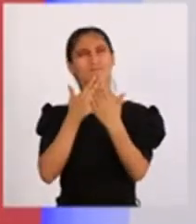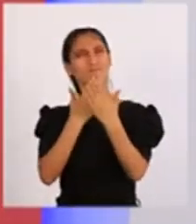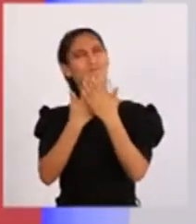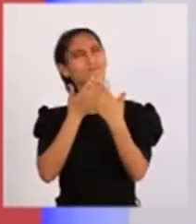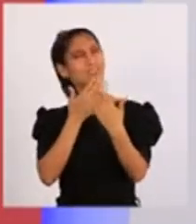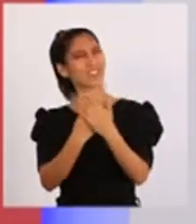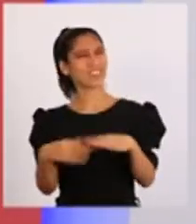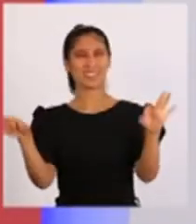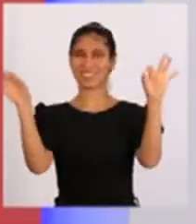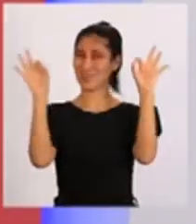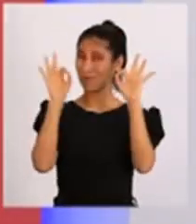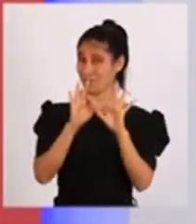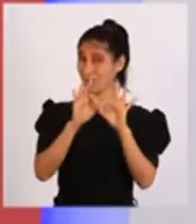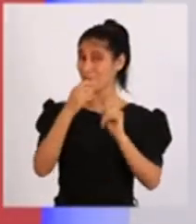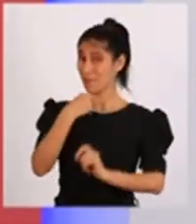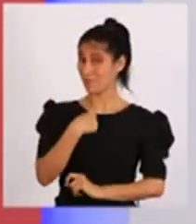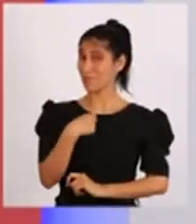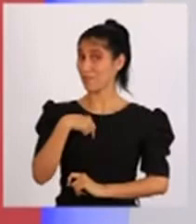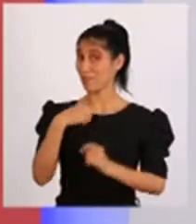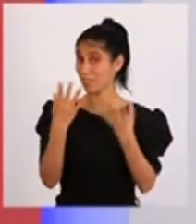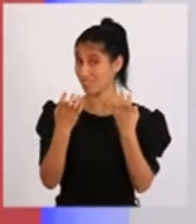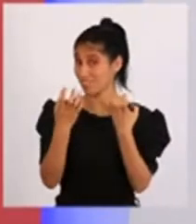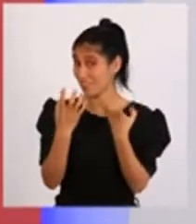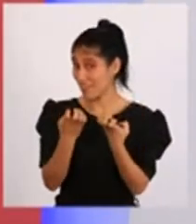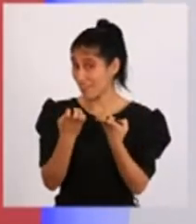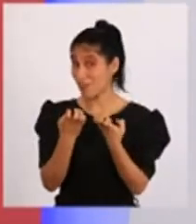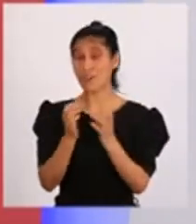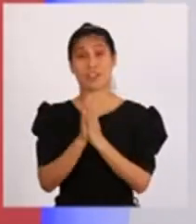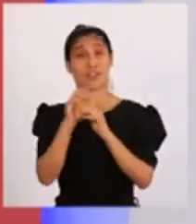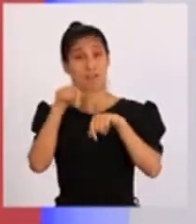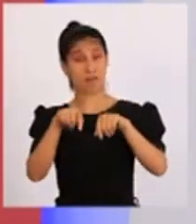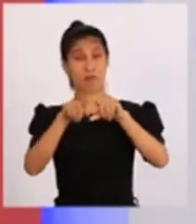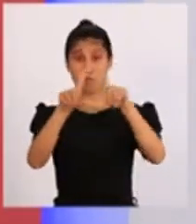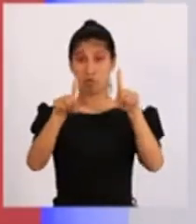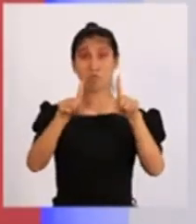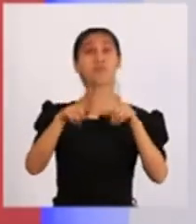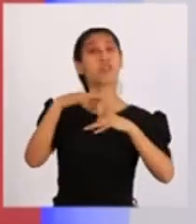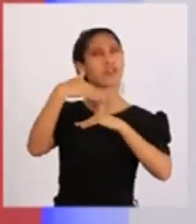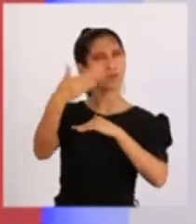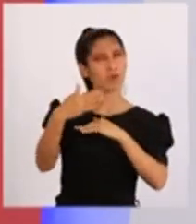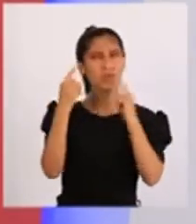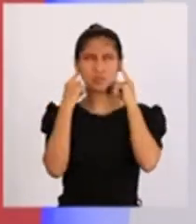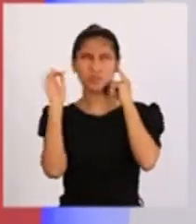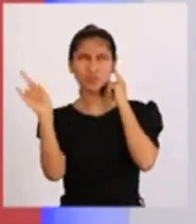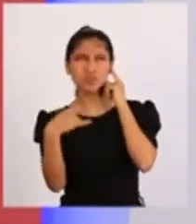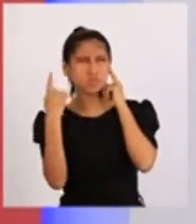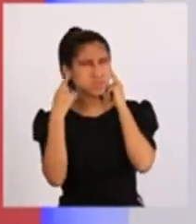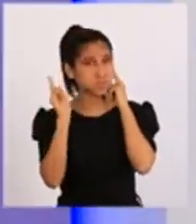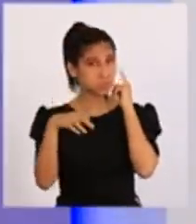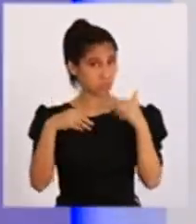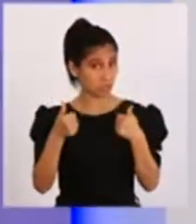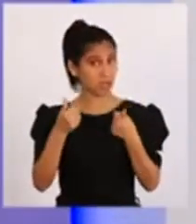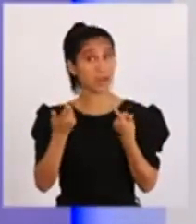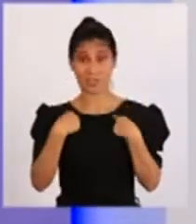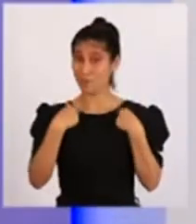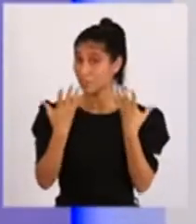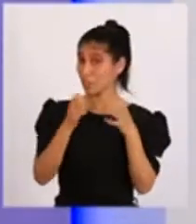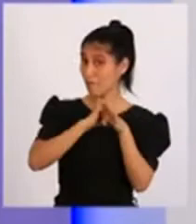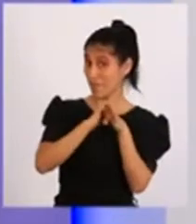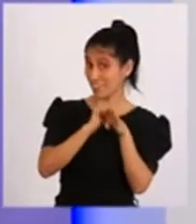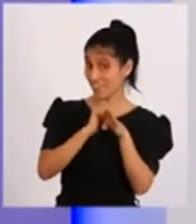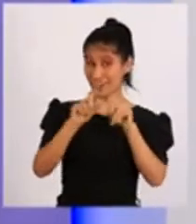gracias. Es muy importante para mí. Quiero que este podcast salga realmente bien. Ahora quisiera practicar yo la entrevista. Good